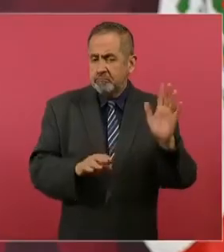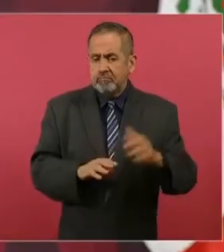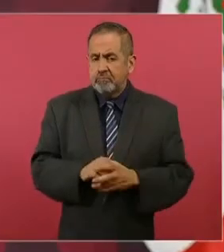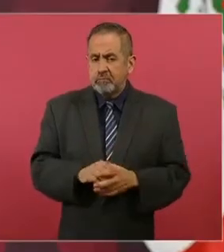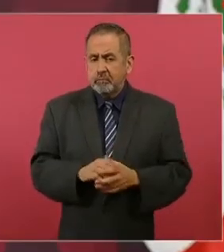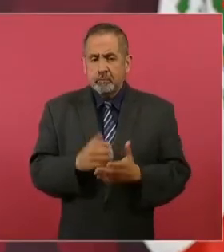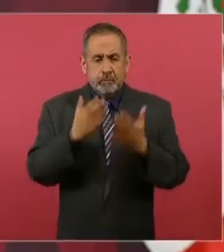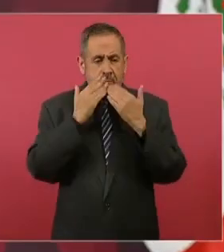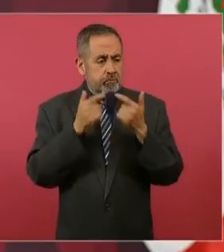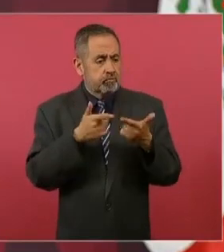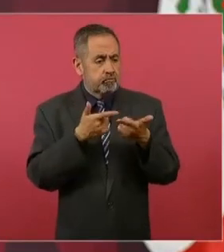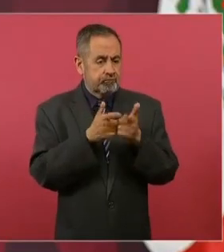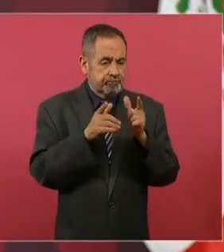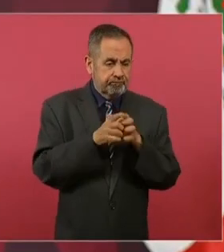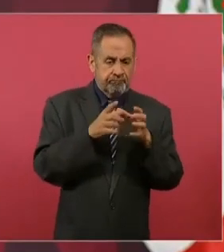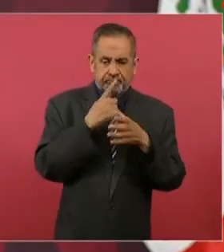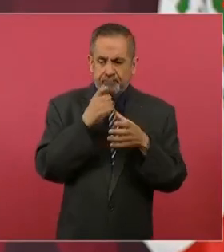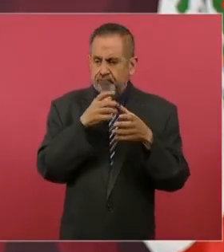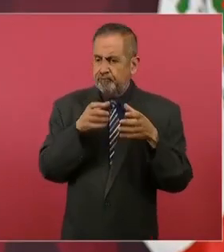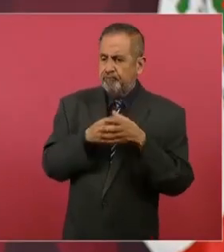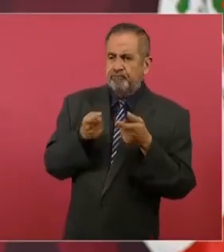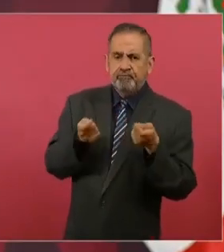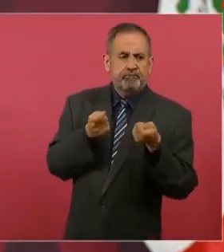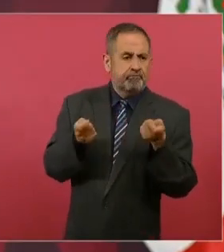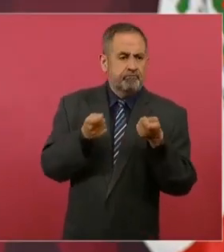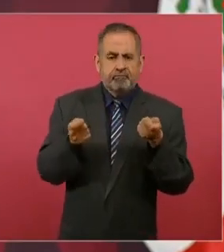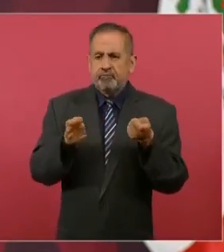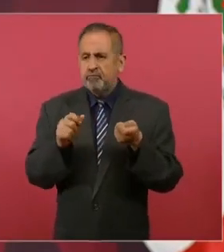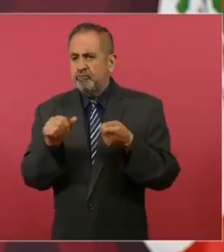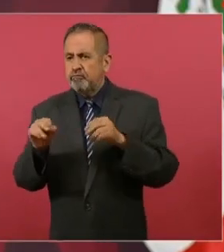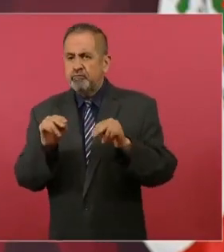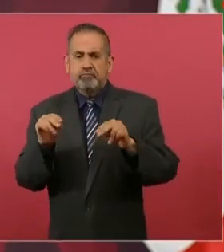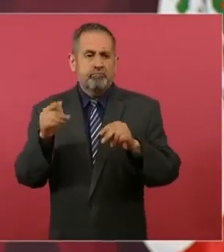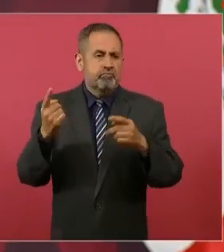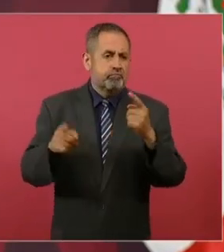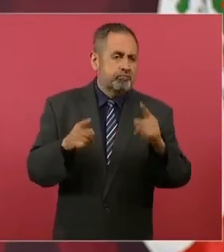ya no hay círculo rojo ni verde.